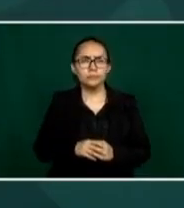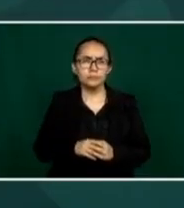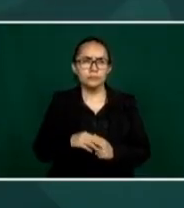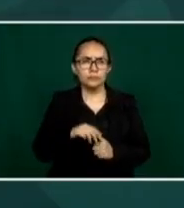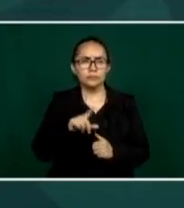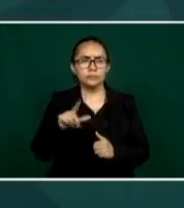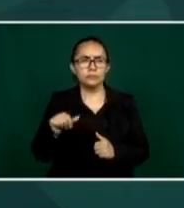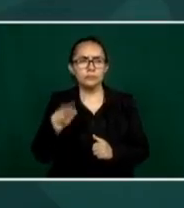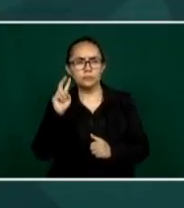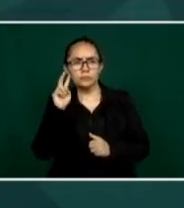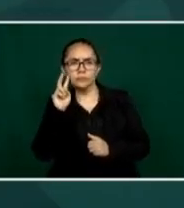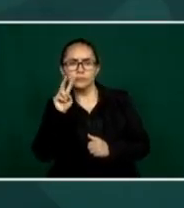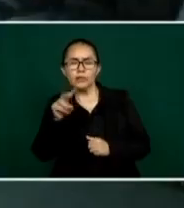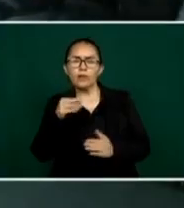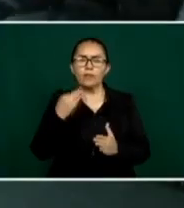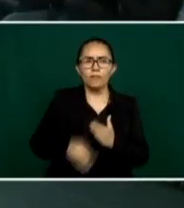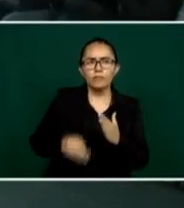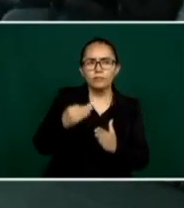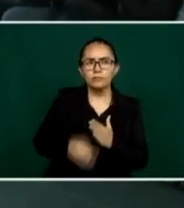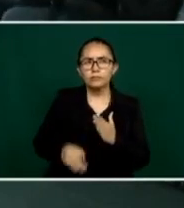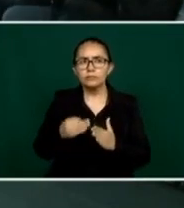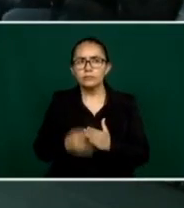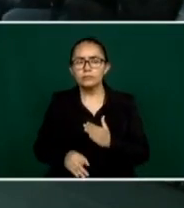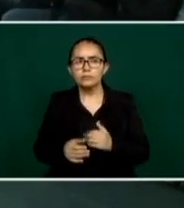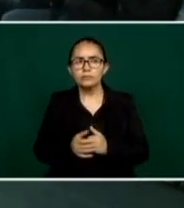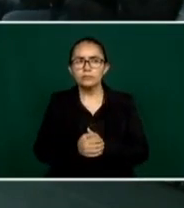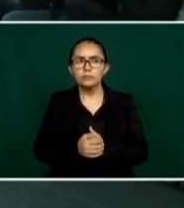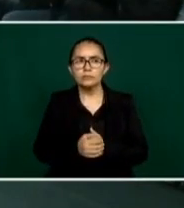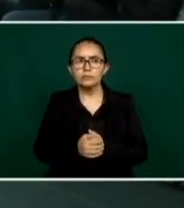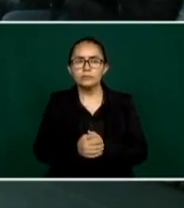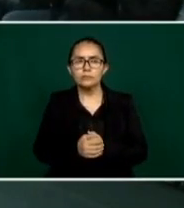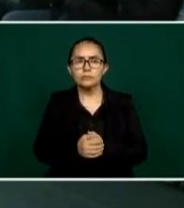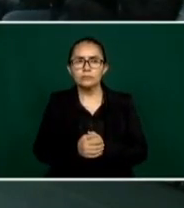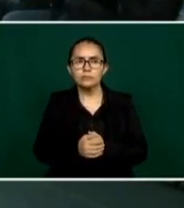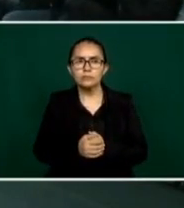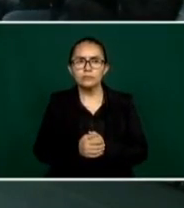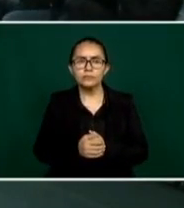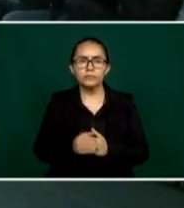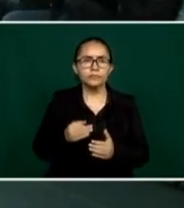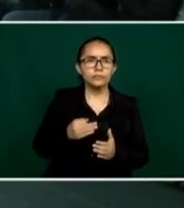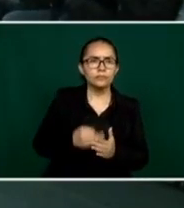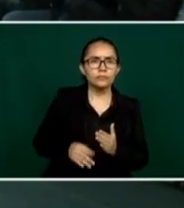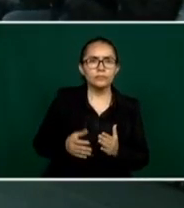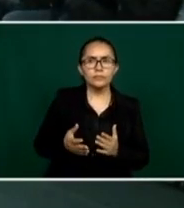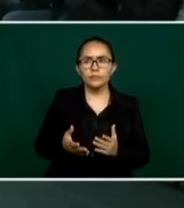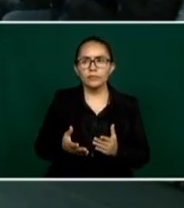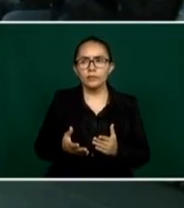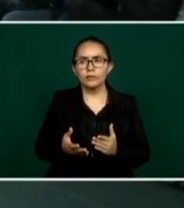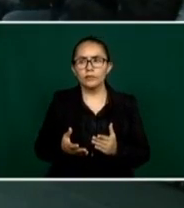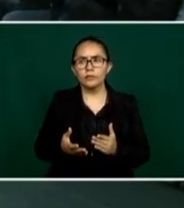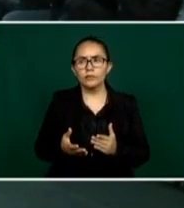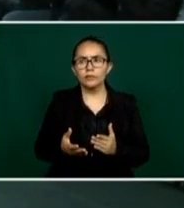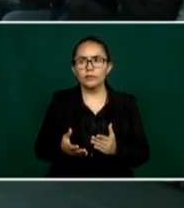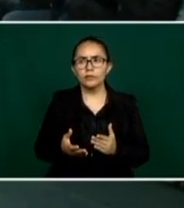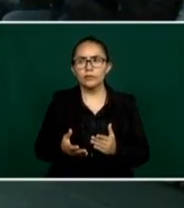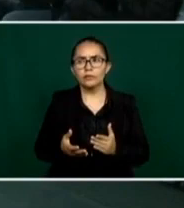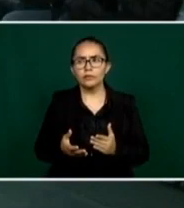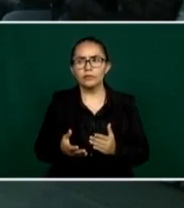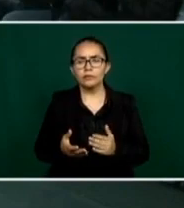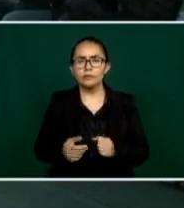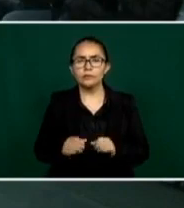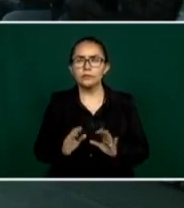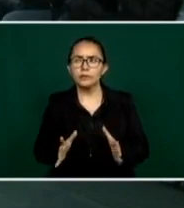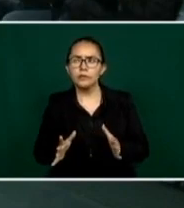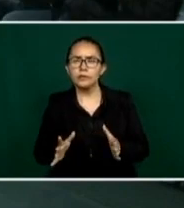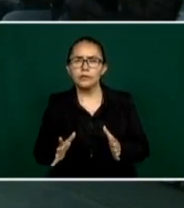posteriormente vemos que hace falta lo de la amnistía, lo tratamos. Ahorita está congelado, entonces, digámoslo así. Está